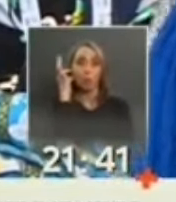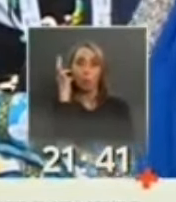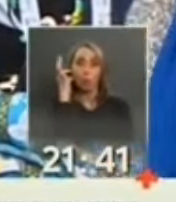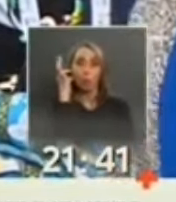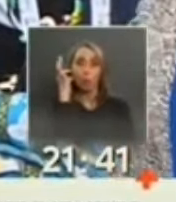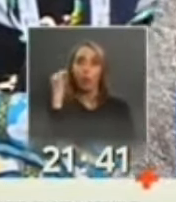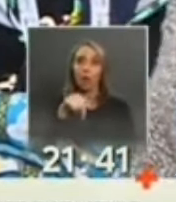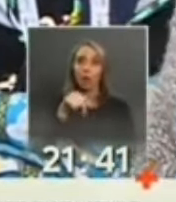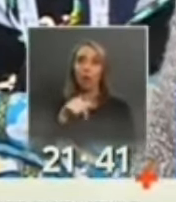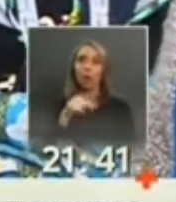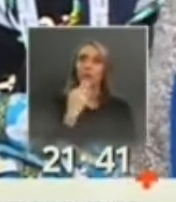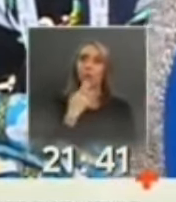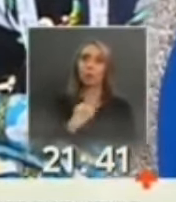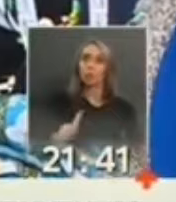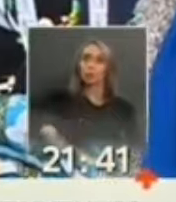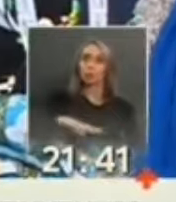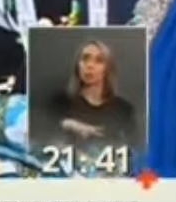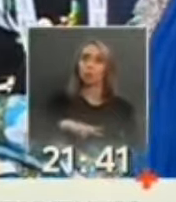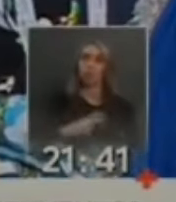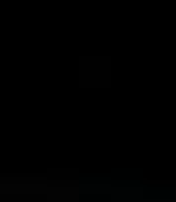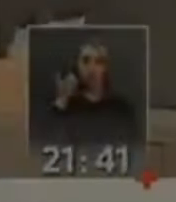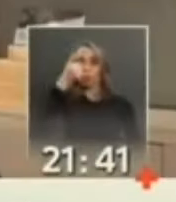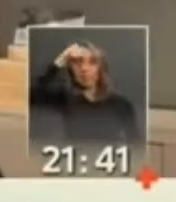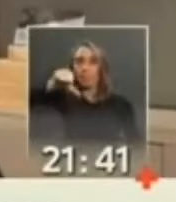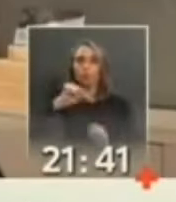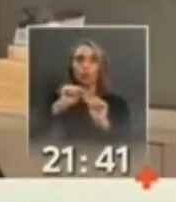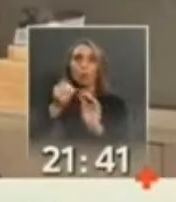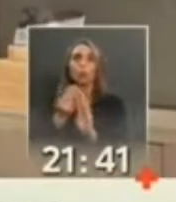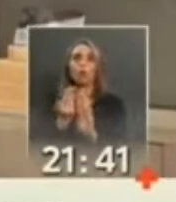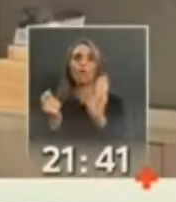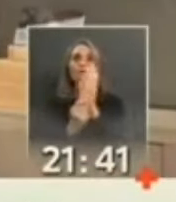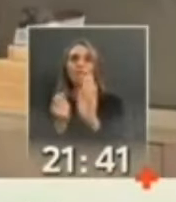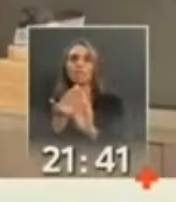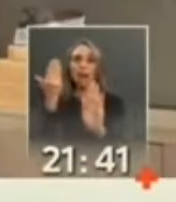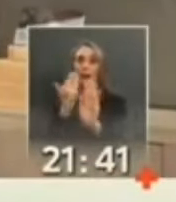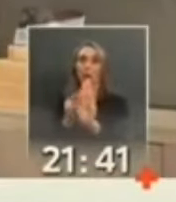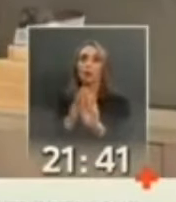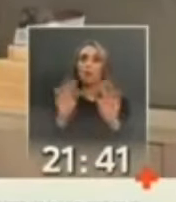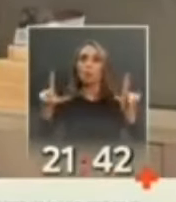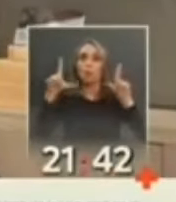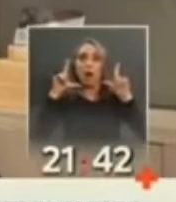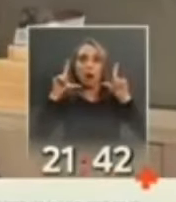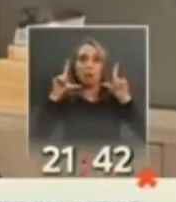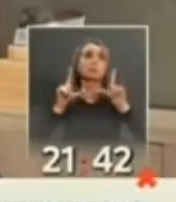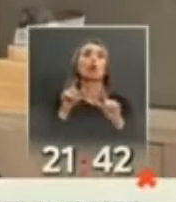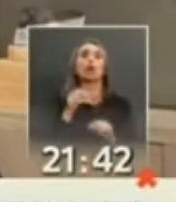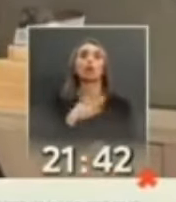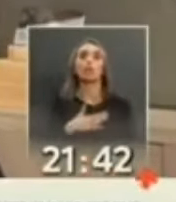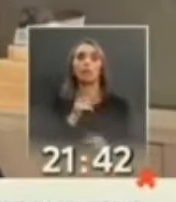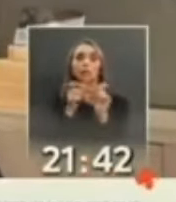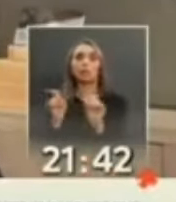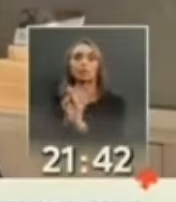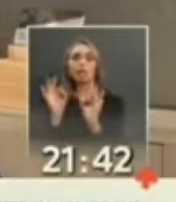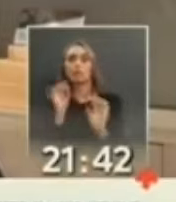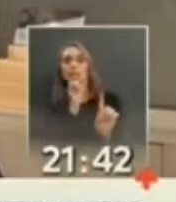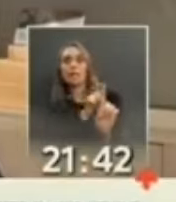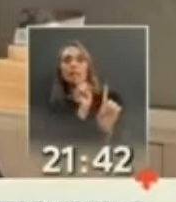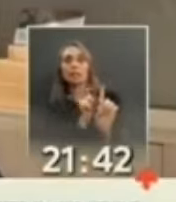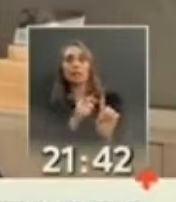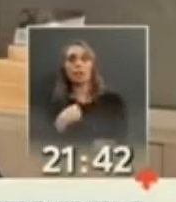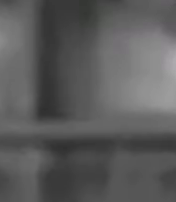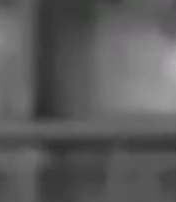también lo hemos vivido, incluyéndome a mí. Yo no sé si esto es un show o si de verdad pretenden que nadie las critique, porque eso es lo que he hecho